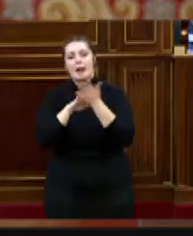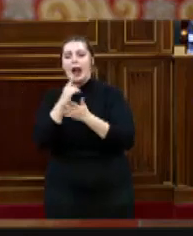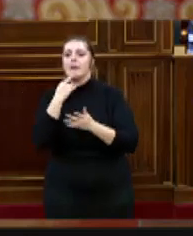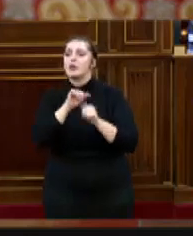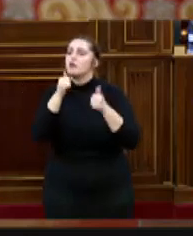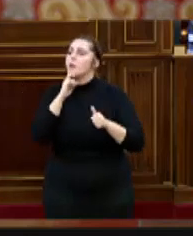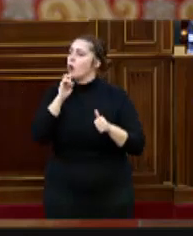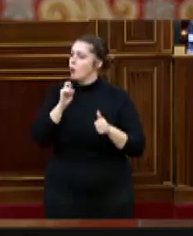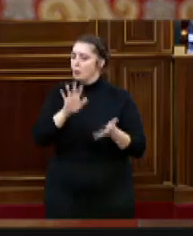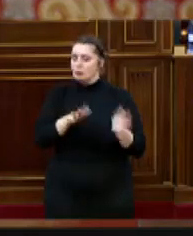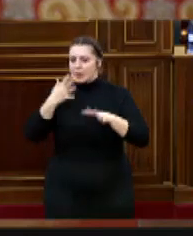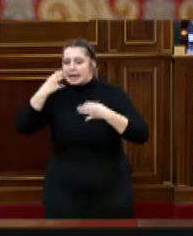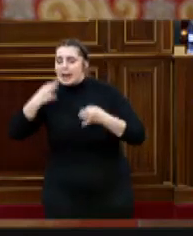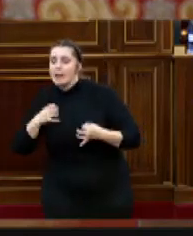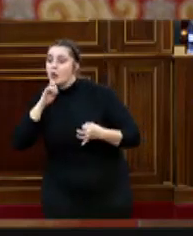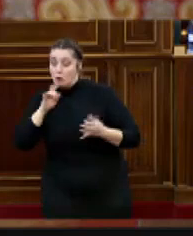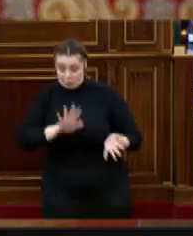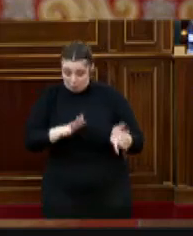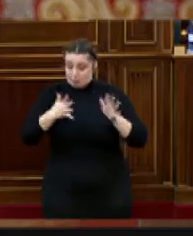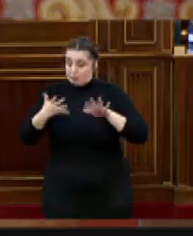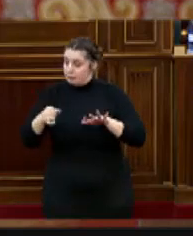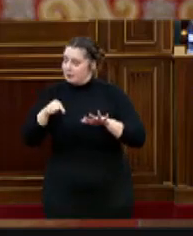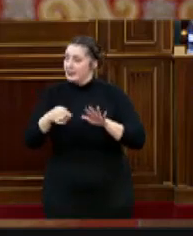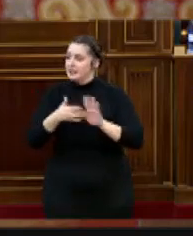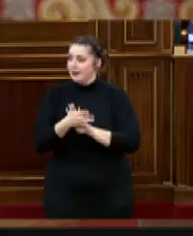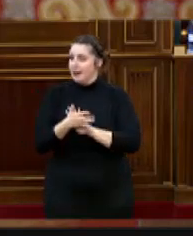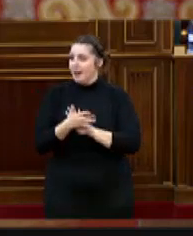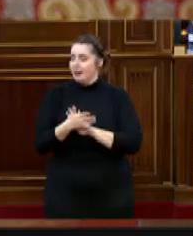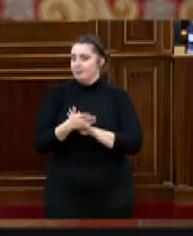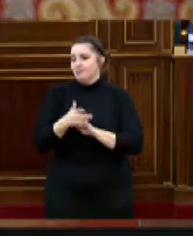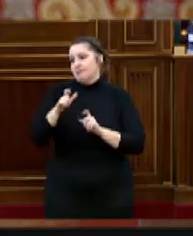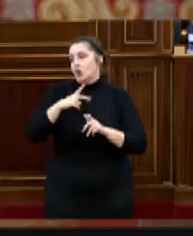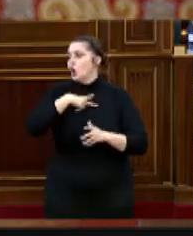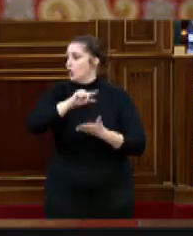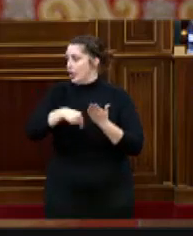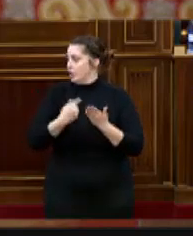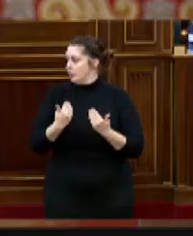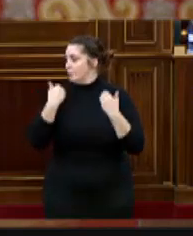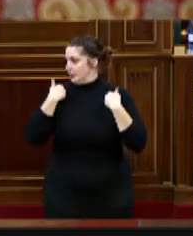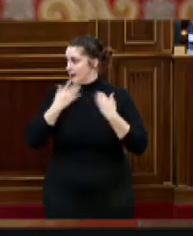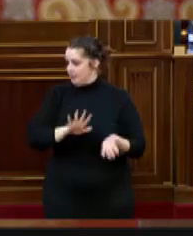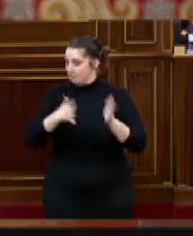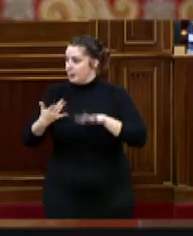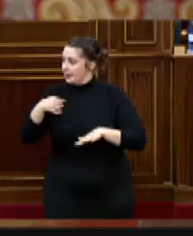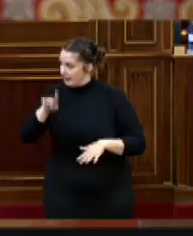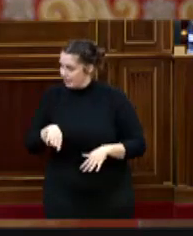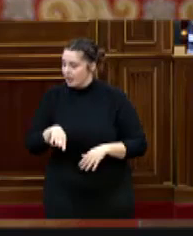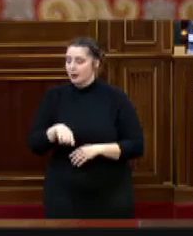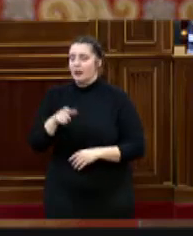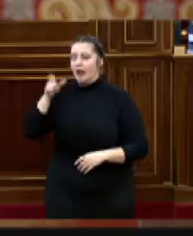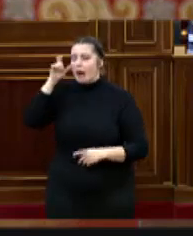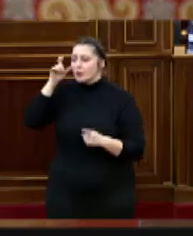llevarla a efecto y esto nos concierne directamente a los notarios decía Alberto Durán la importancia que tiene